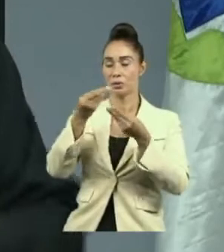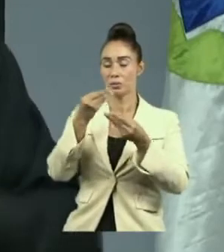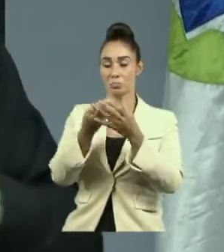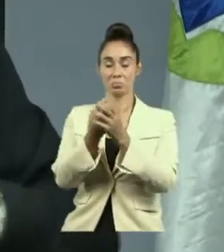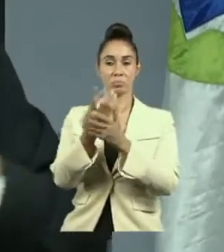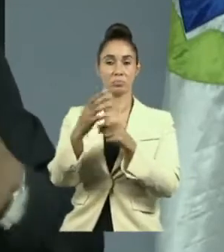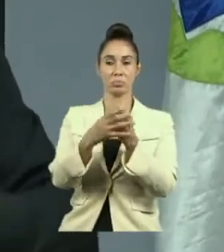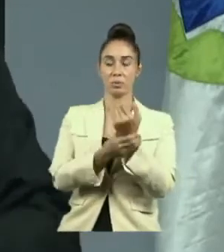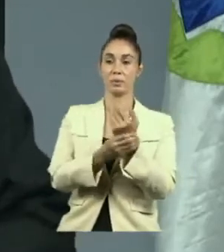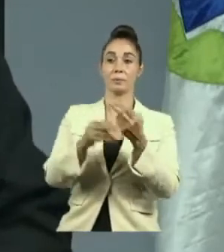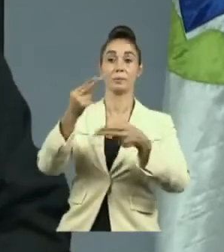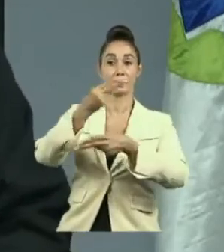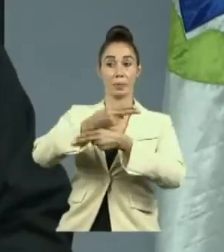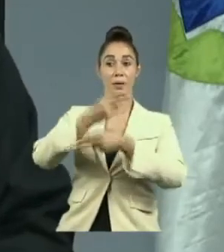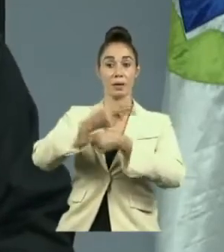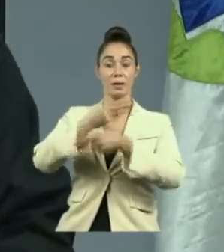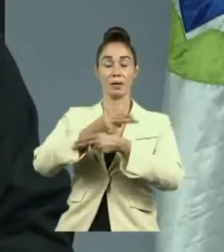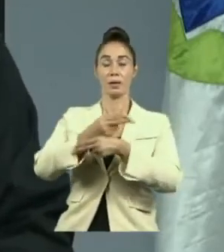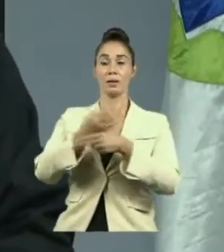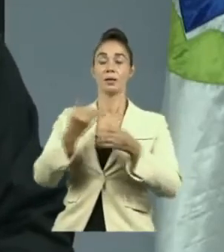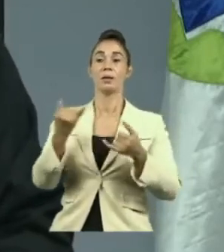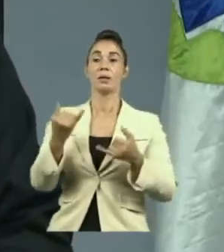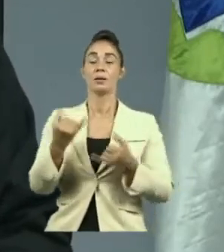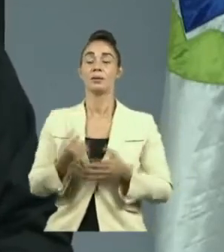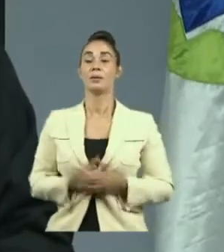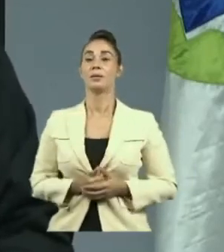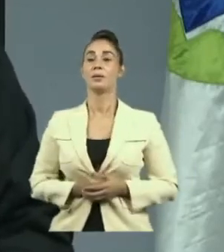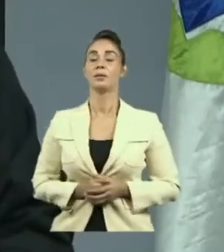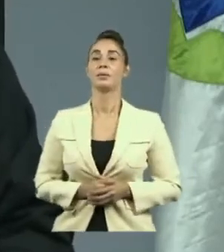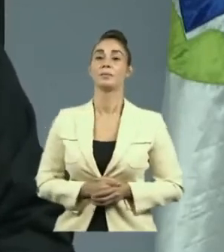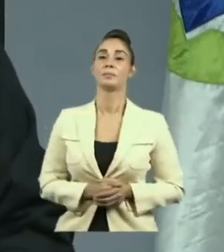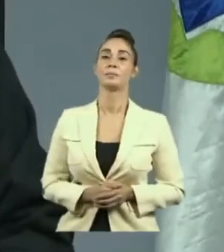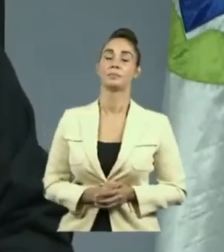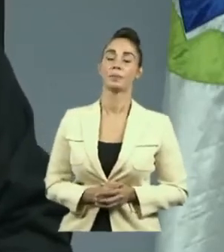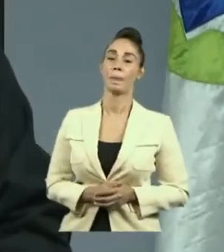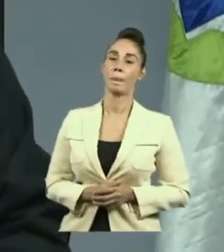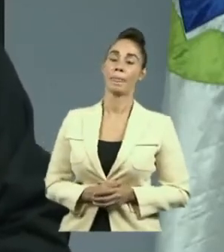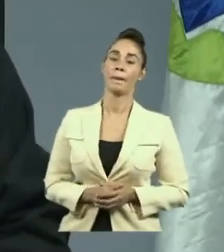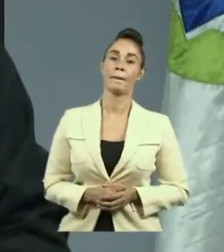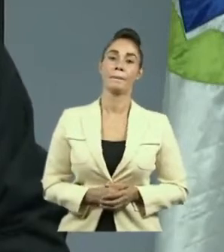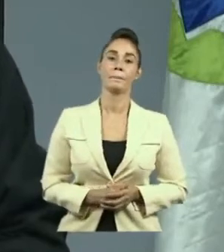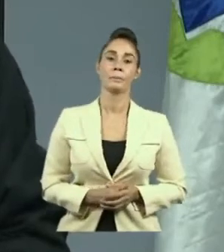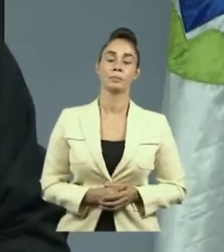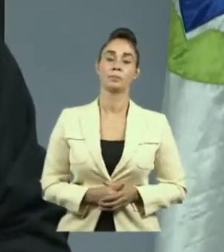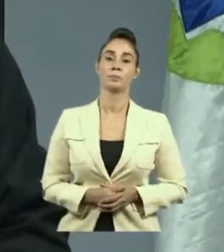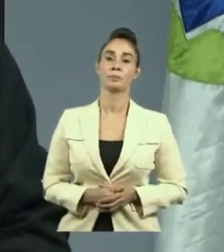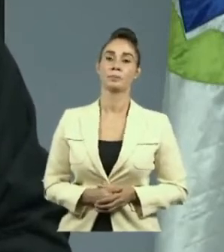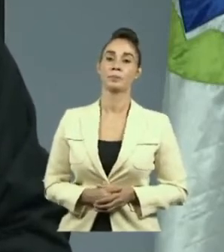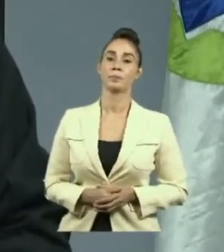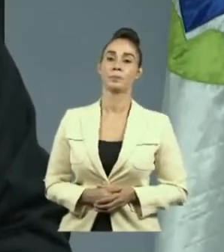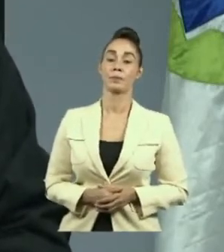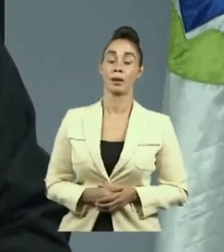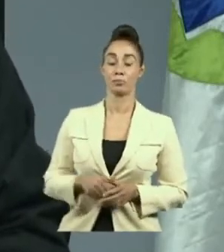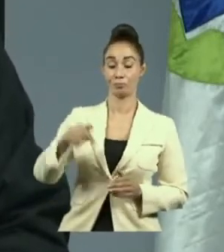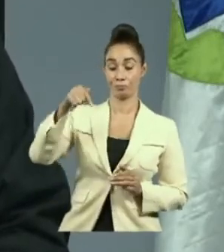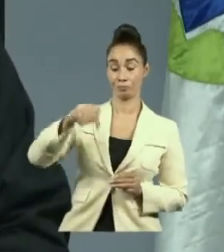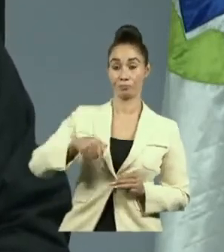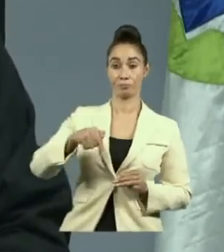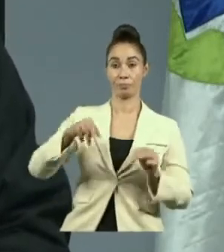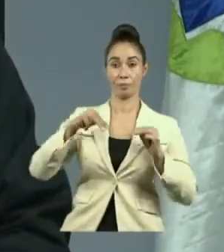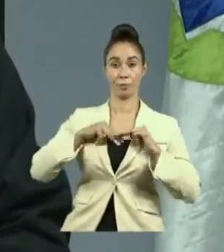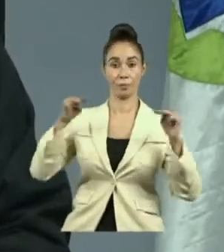haití en unas condiciones como la que usted misma está diciendo de manera que desde el ministerio de salud